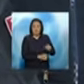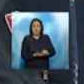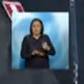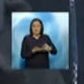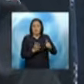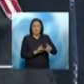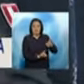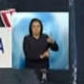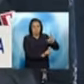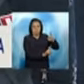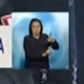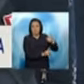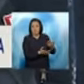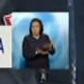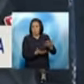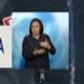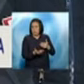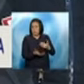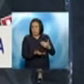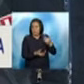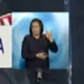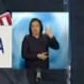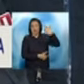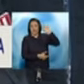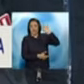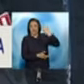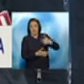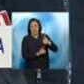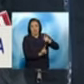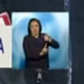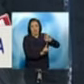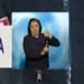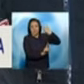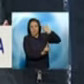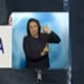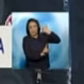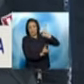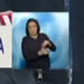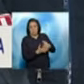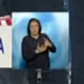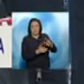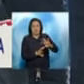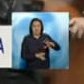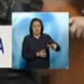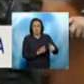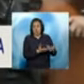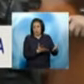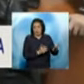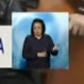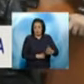encañonado justo cerca de a la cabeza, ¿no? Amenazándolos con el arma de fuego para despojarles sus prendas.